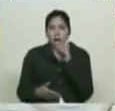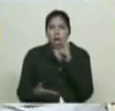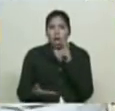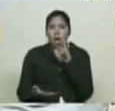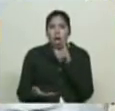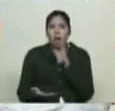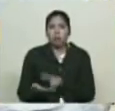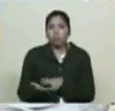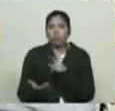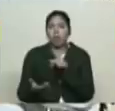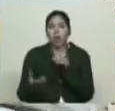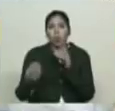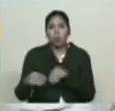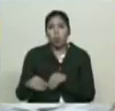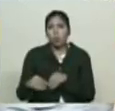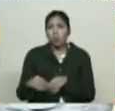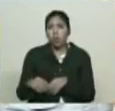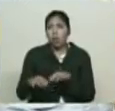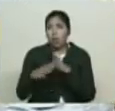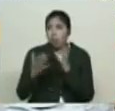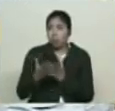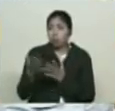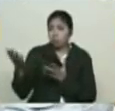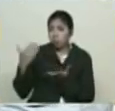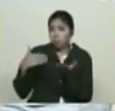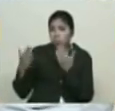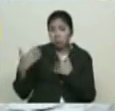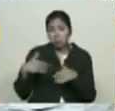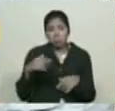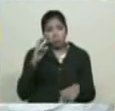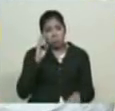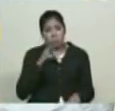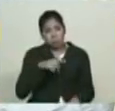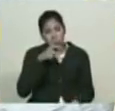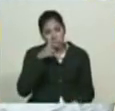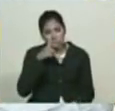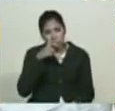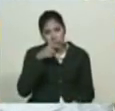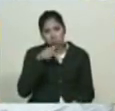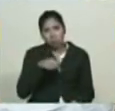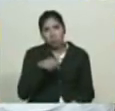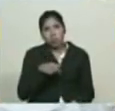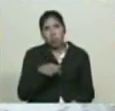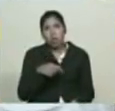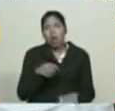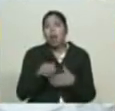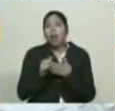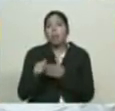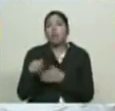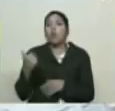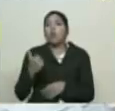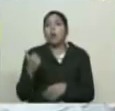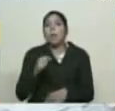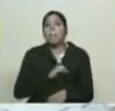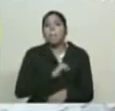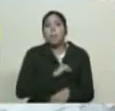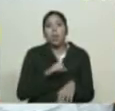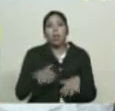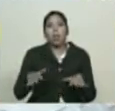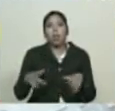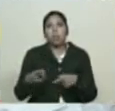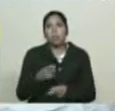al mundo entero que venga al proceso electoral. La MUC tiene miedo,